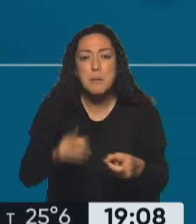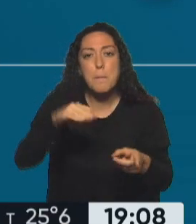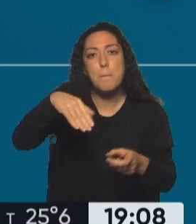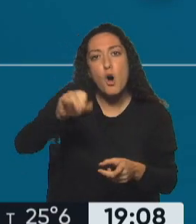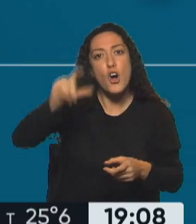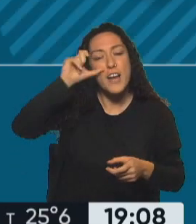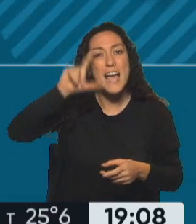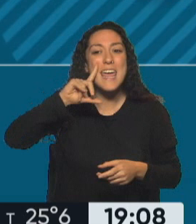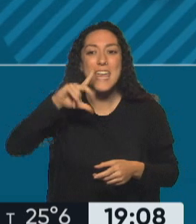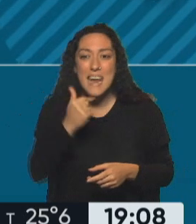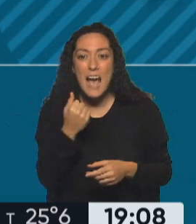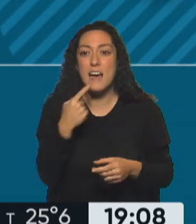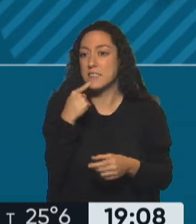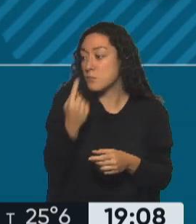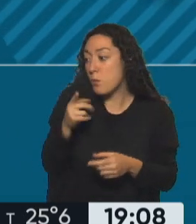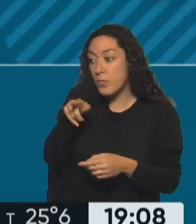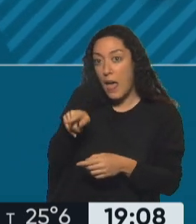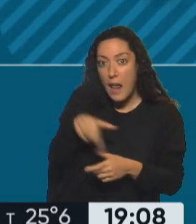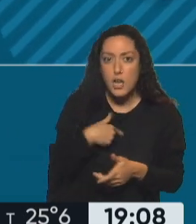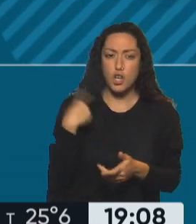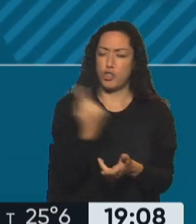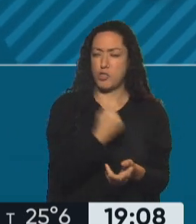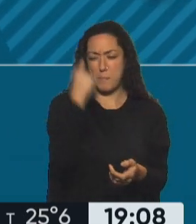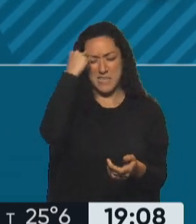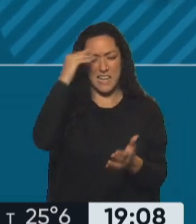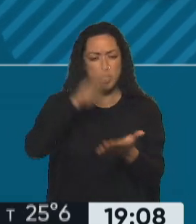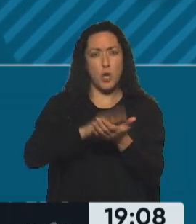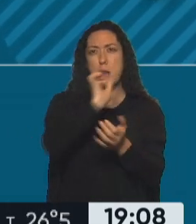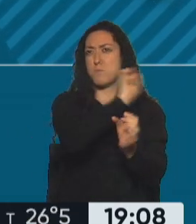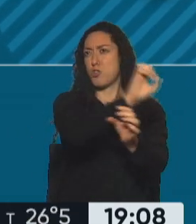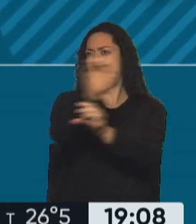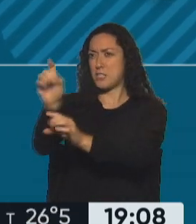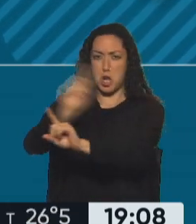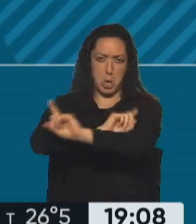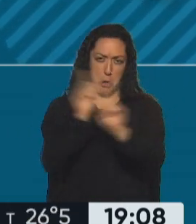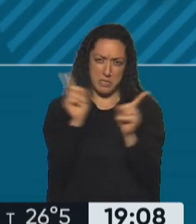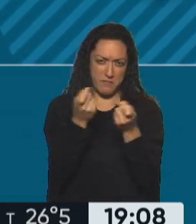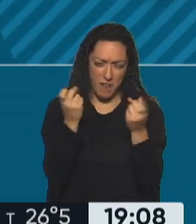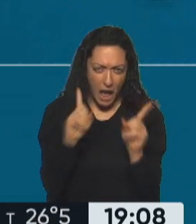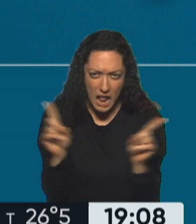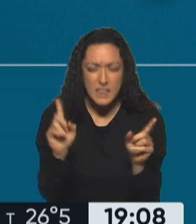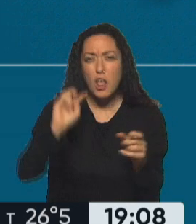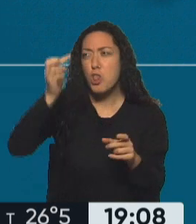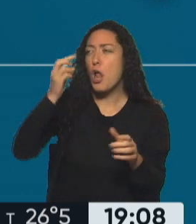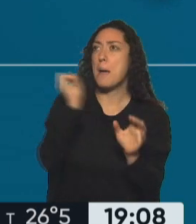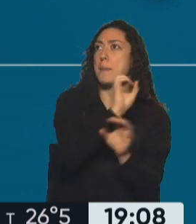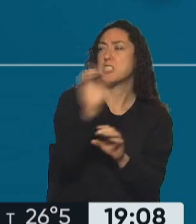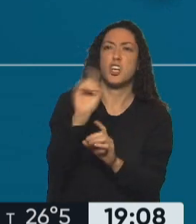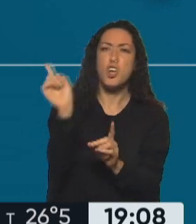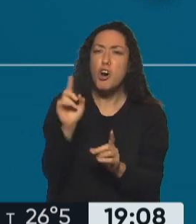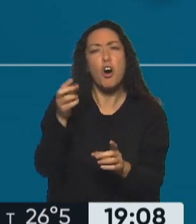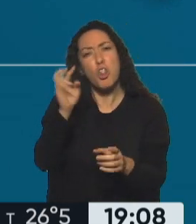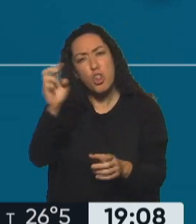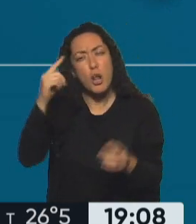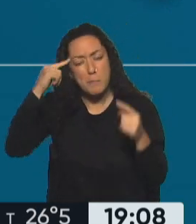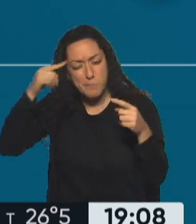Frente Productivo Nacional, diciendo, pero nosotros no tenemos que pensar tanto en exportar y un dólar para exportar, sino más bien para producir en el mercado interno.